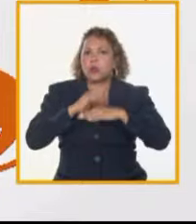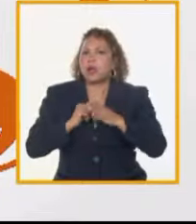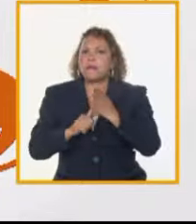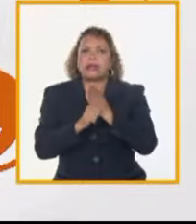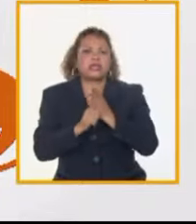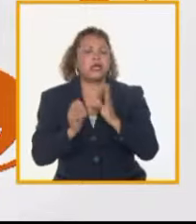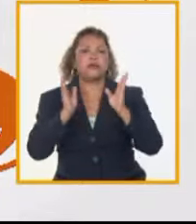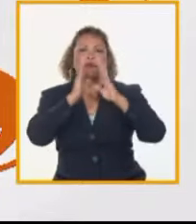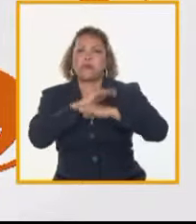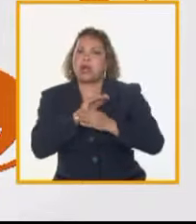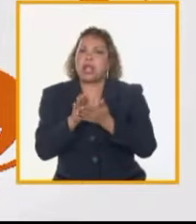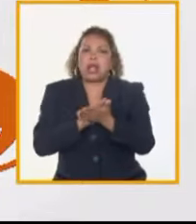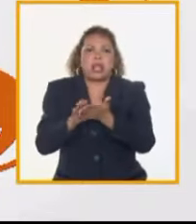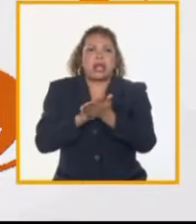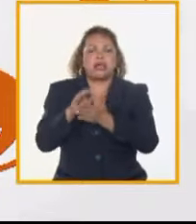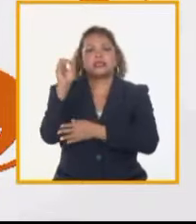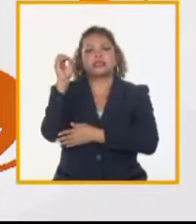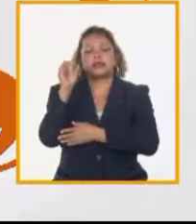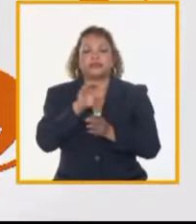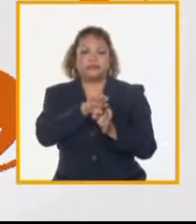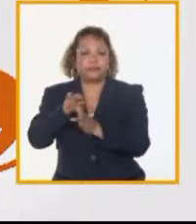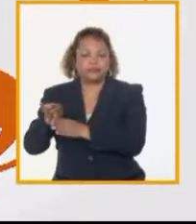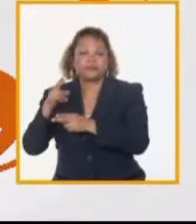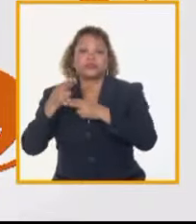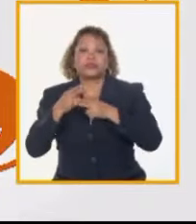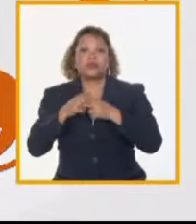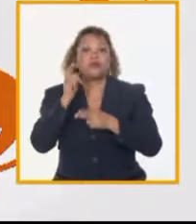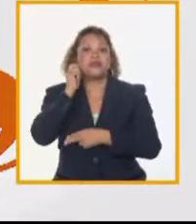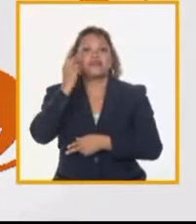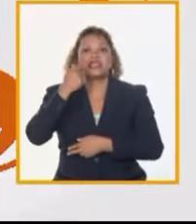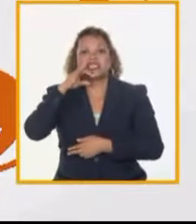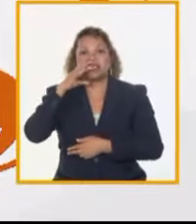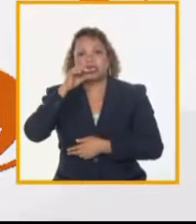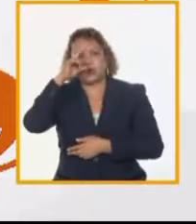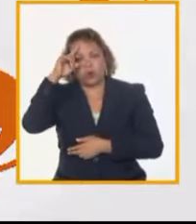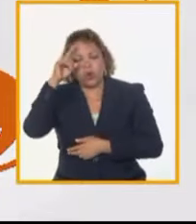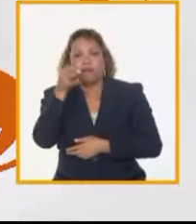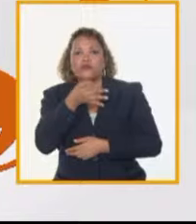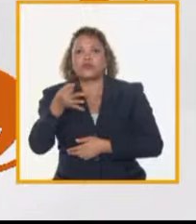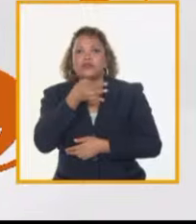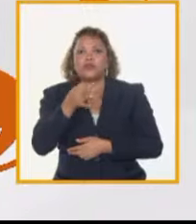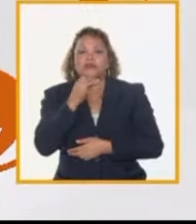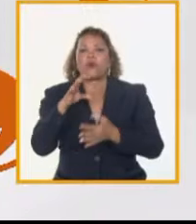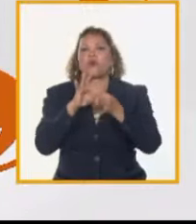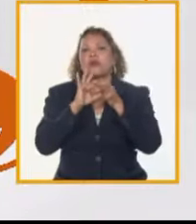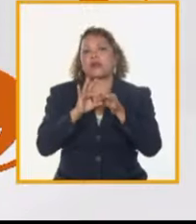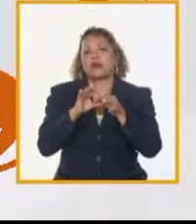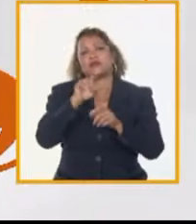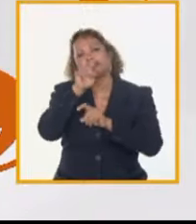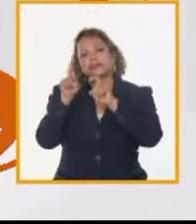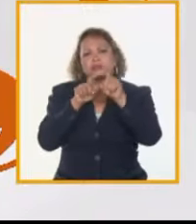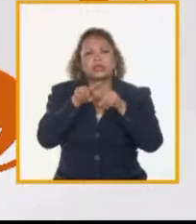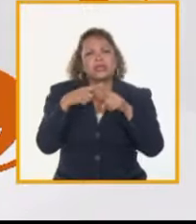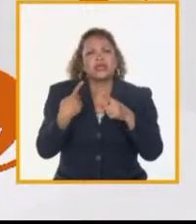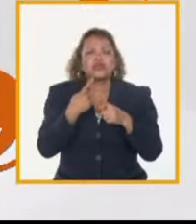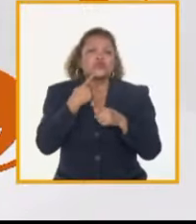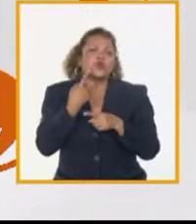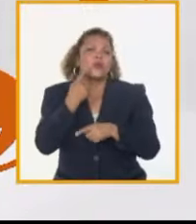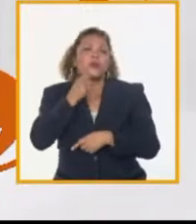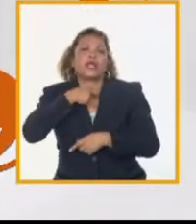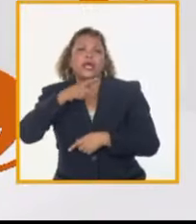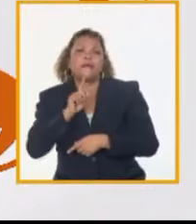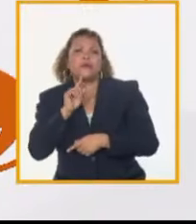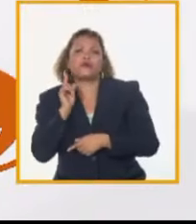asiento, no hay disponibilidad. Mi nombre es Francisco, soy del municipio de Guanabacoa. La pregunta es que a dónde yo puedo dirigirme cuando